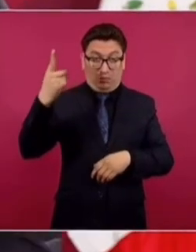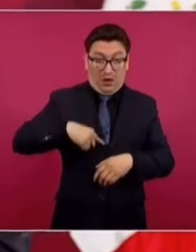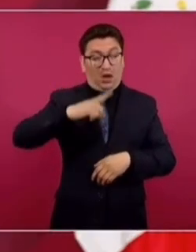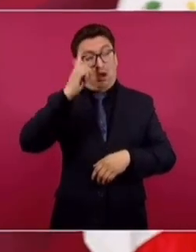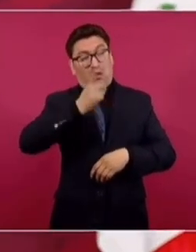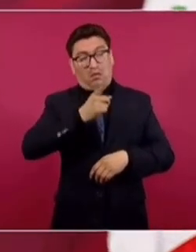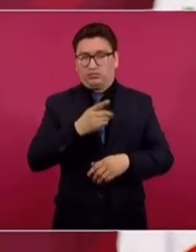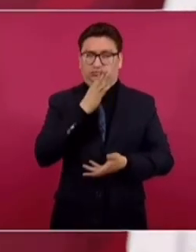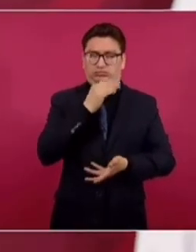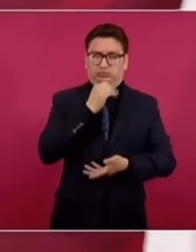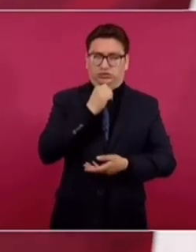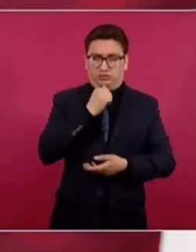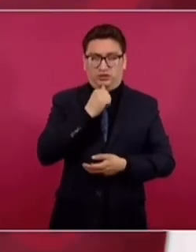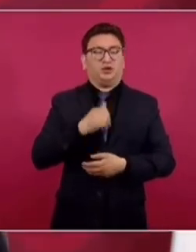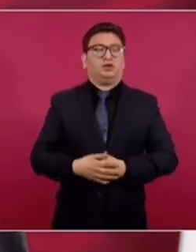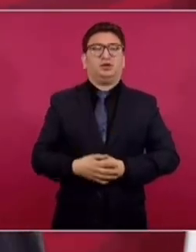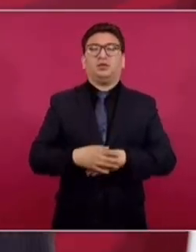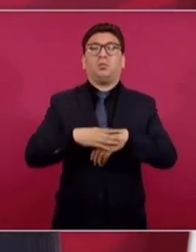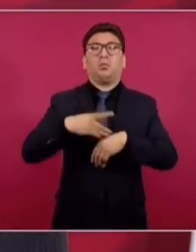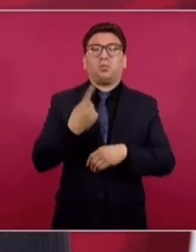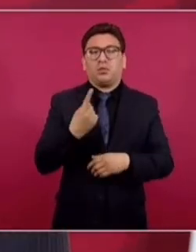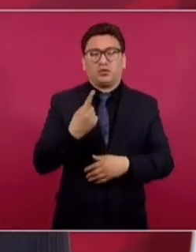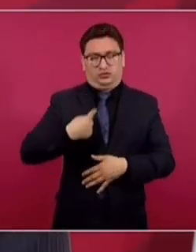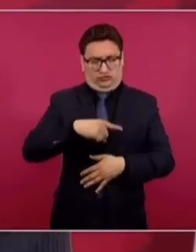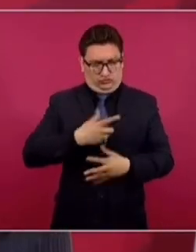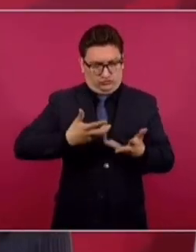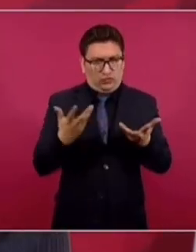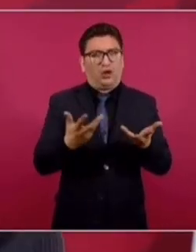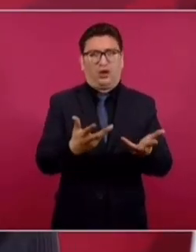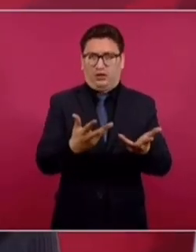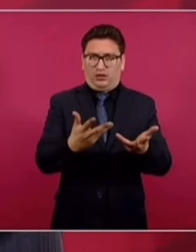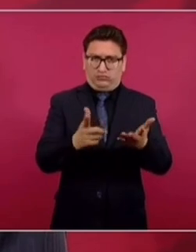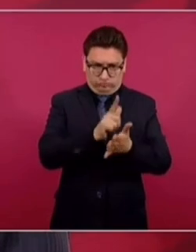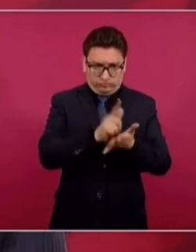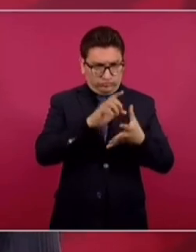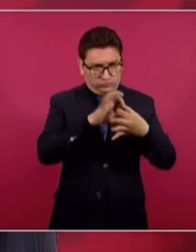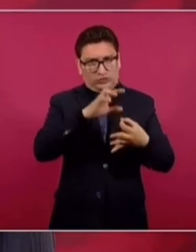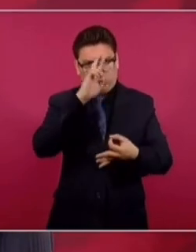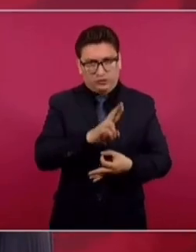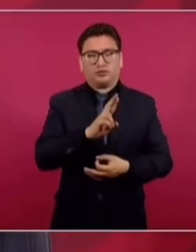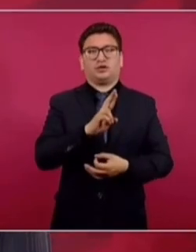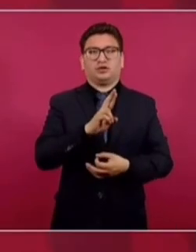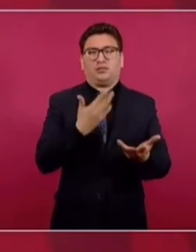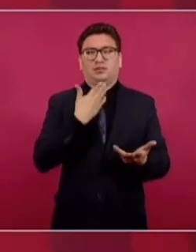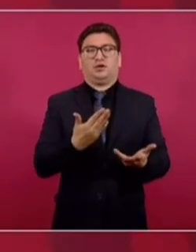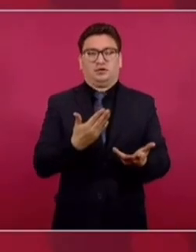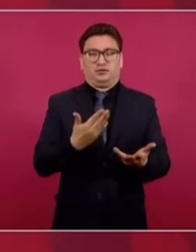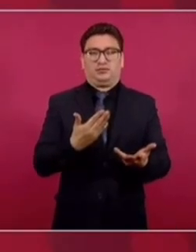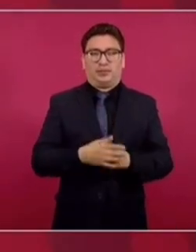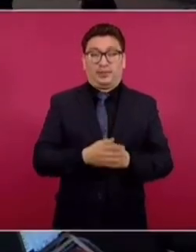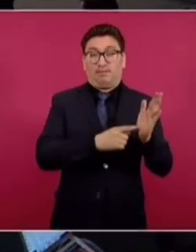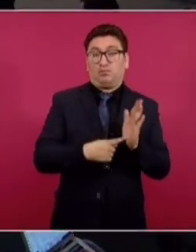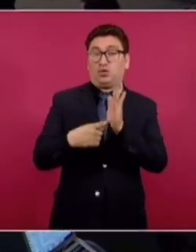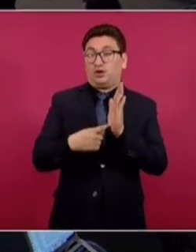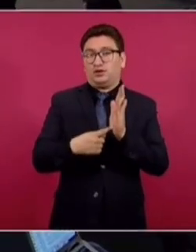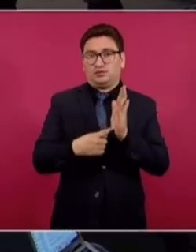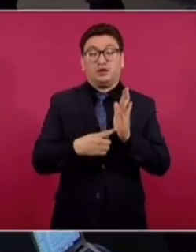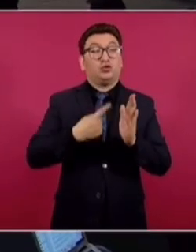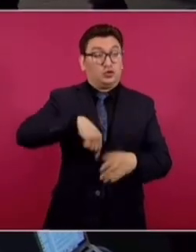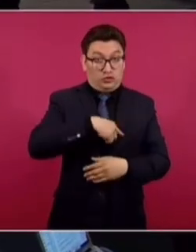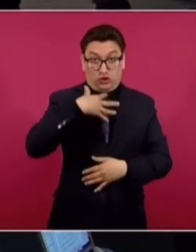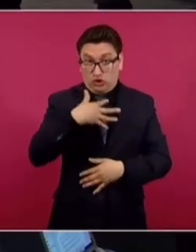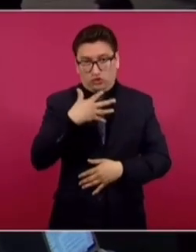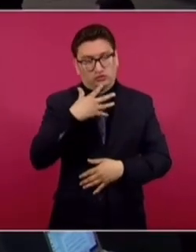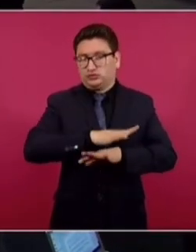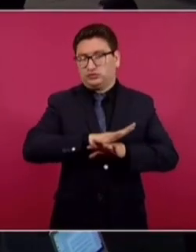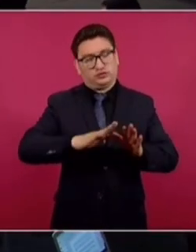banquillo de los acusados si estamos actuando con legalidad, con humanismo. Si no permitimos la corrupción, si no permitimos